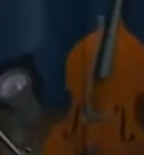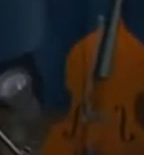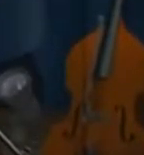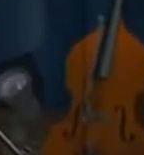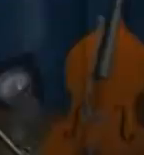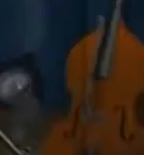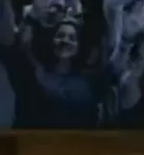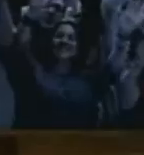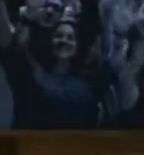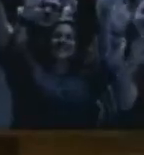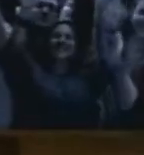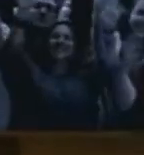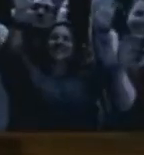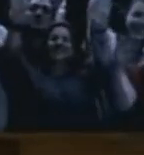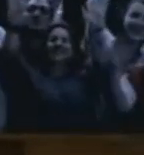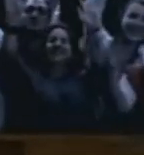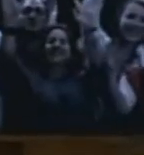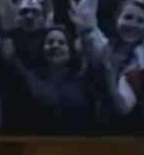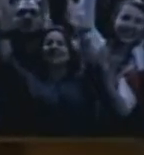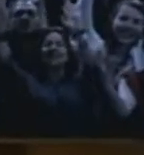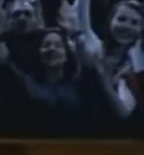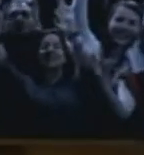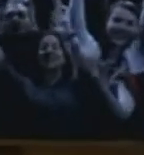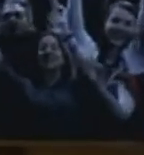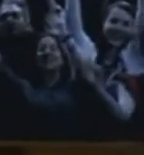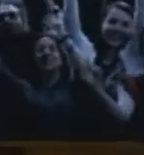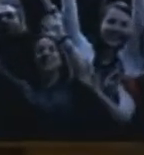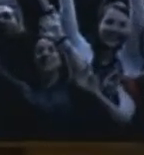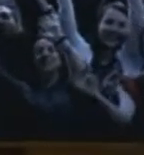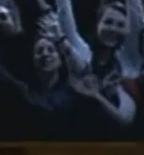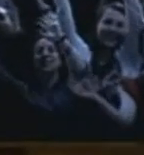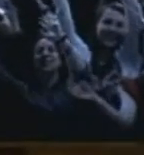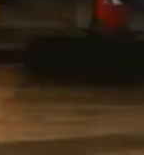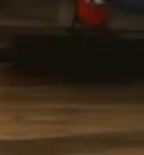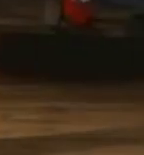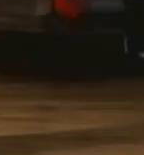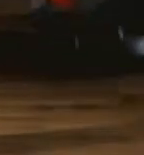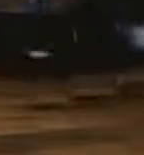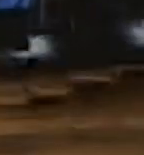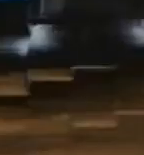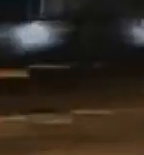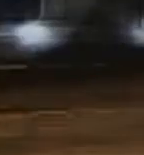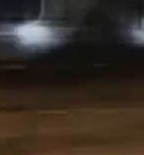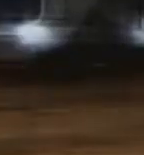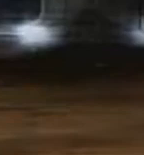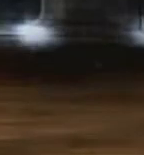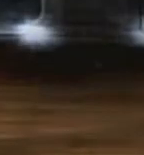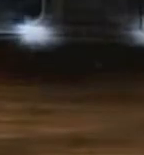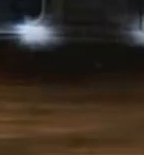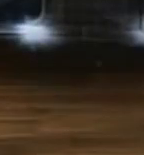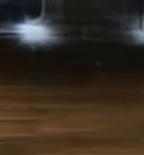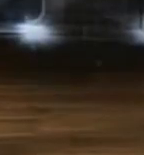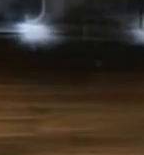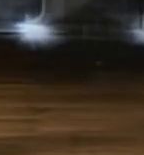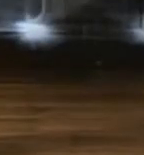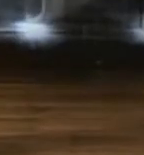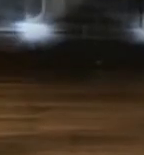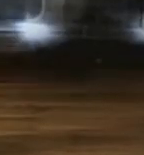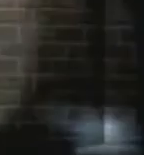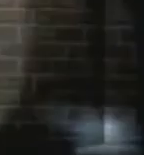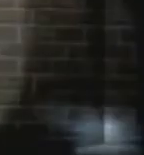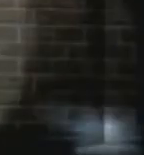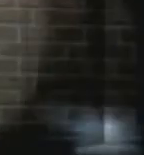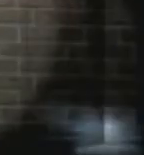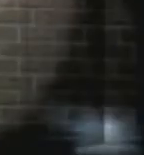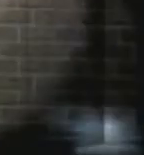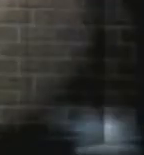Uy, no, hermano, no tiene una más rapidita, se me va a acabar el saldo, un reggaetón ahí. En Tigo, tu saldo sí que rinde, porque te trae el asterisco